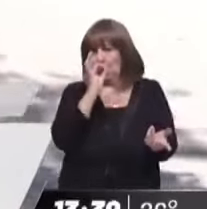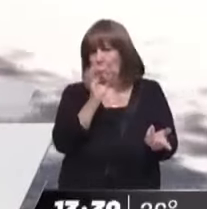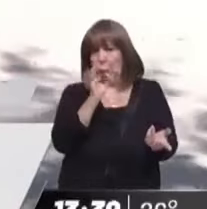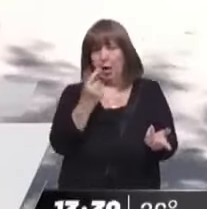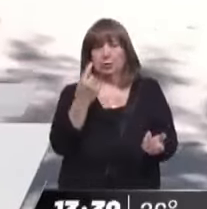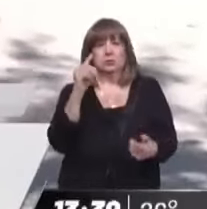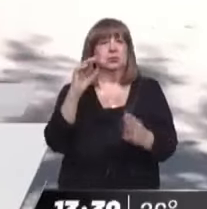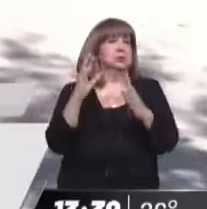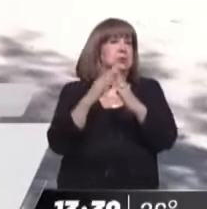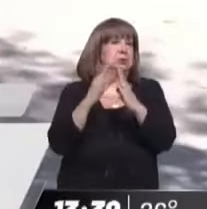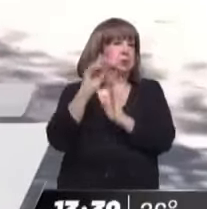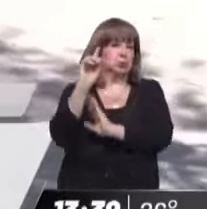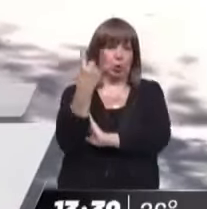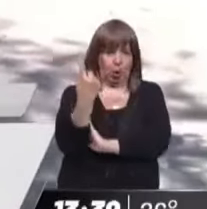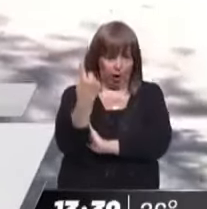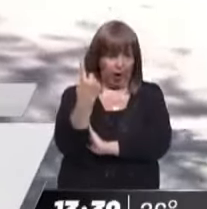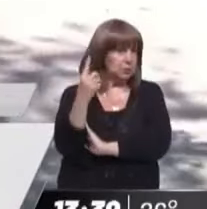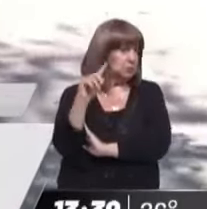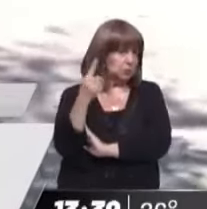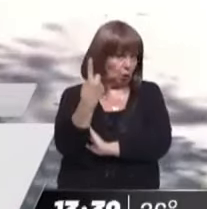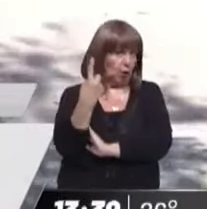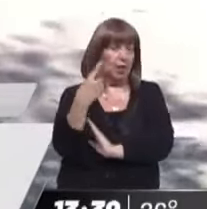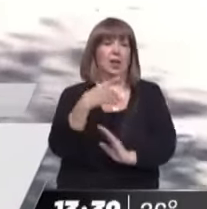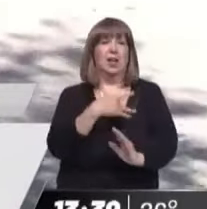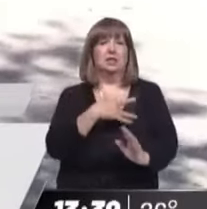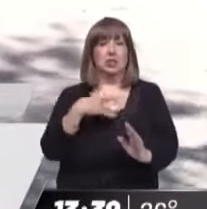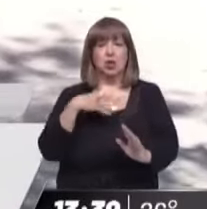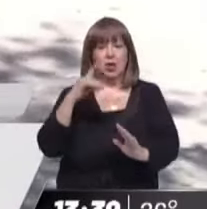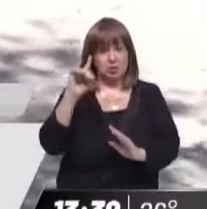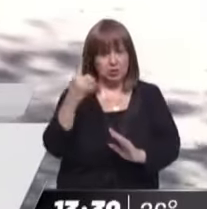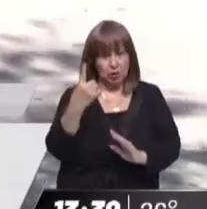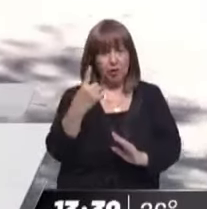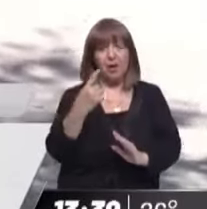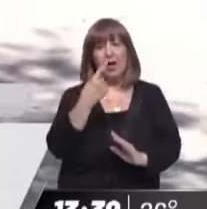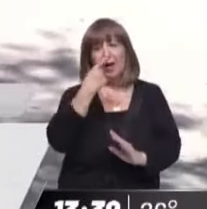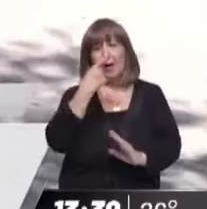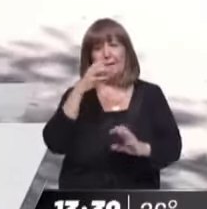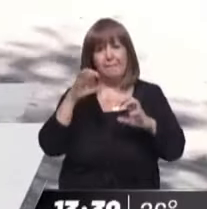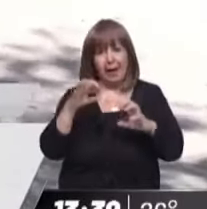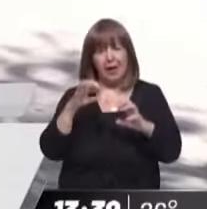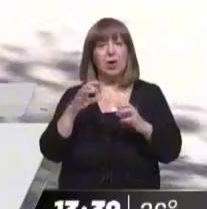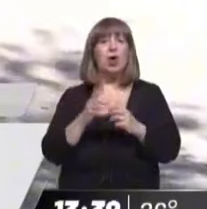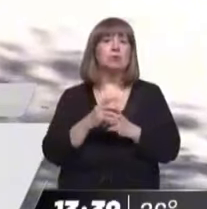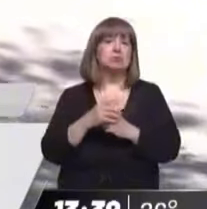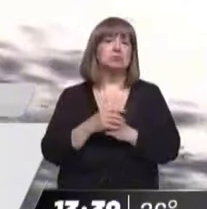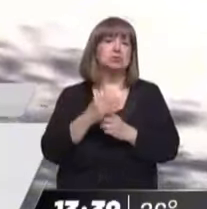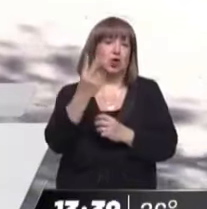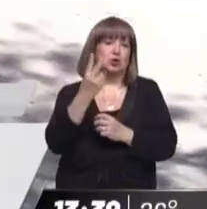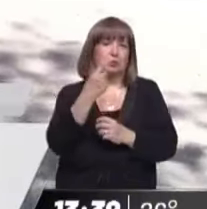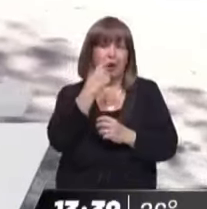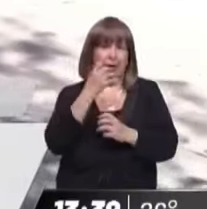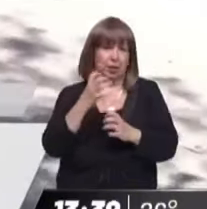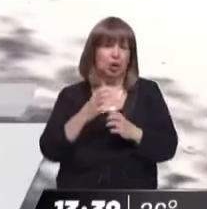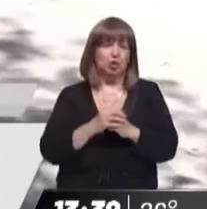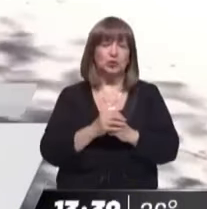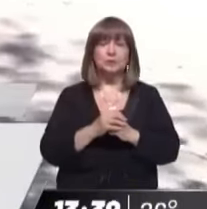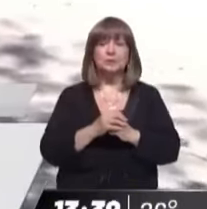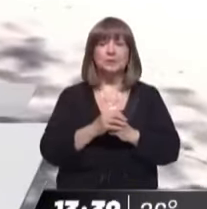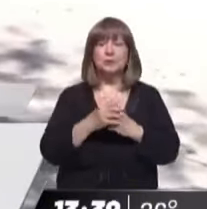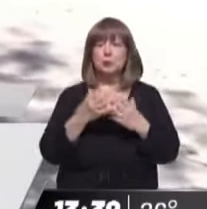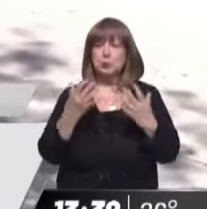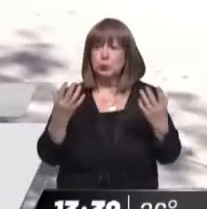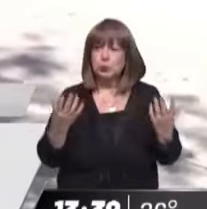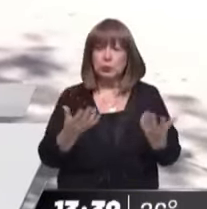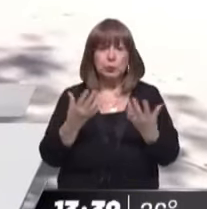nunca vino. No. O sea, siempre estaba sola la mujer. Sí, ella vivía solita con sus animalitos, con sus perritos, nada más. ¿Y la posibilidad de que